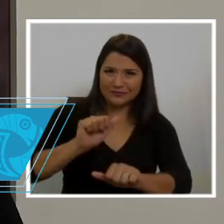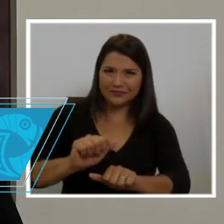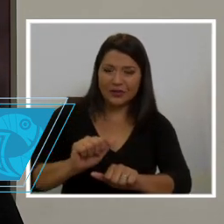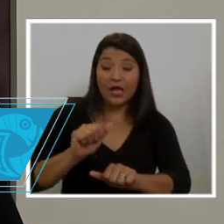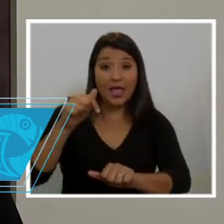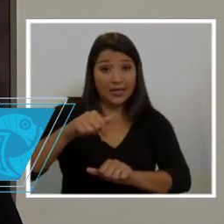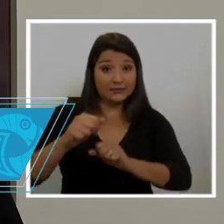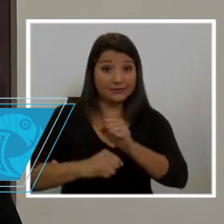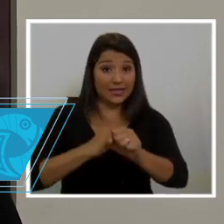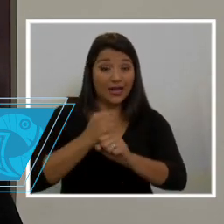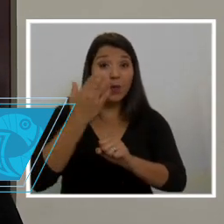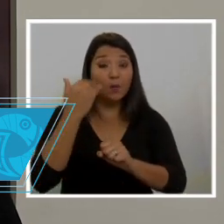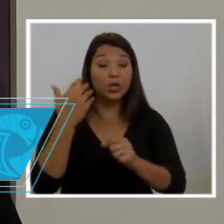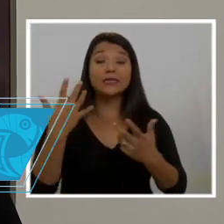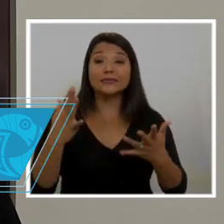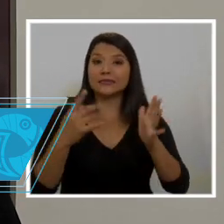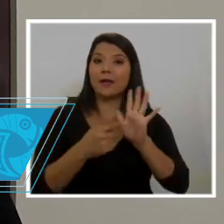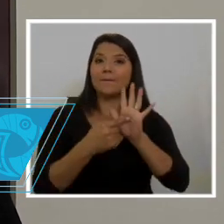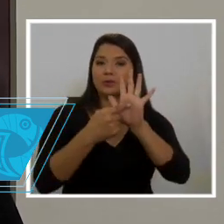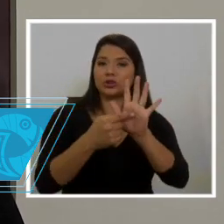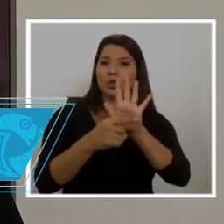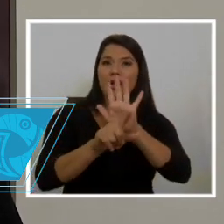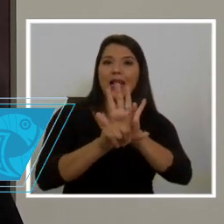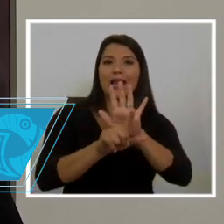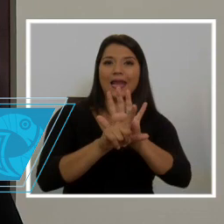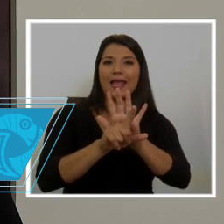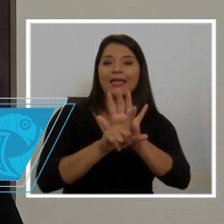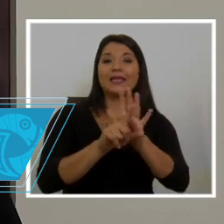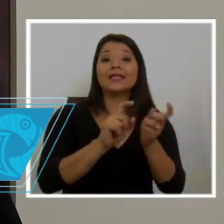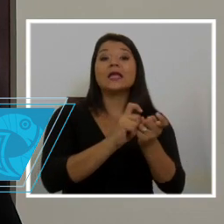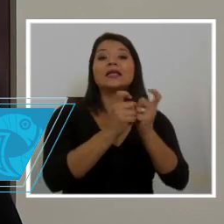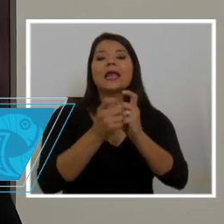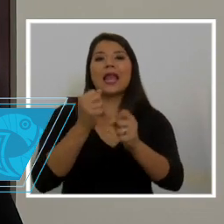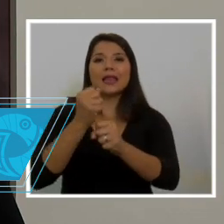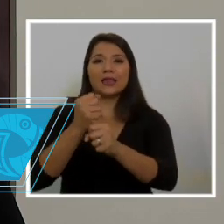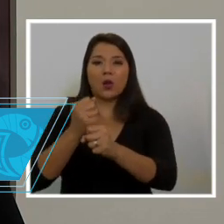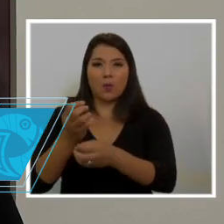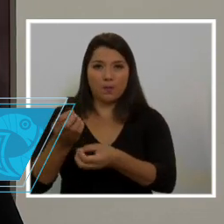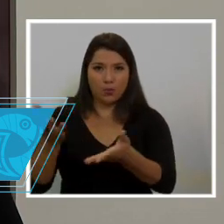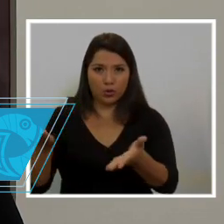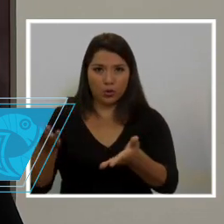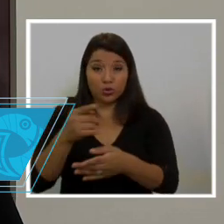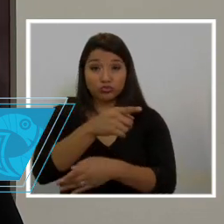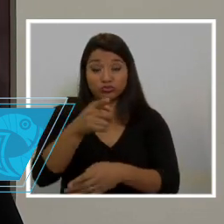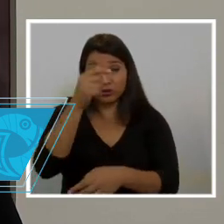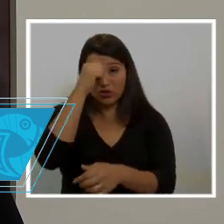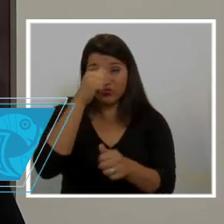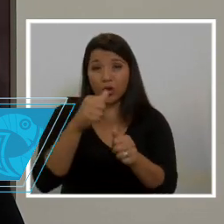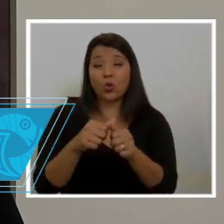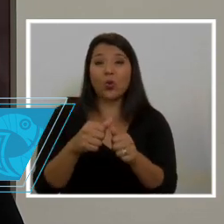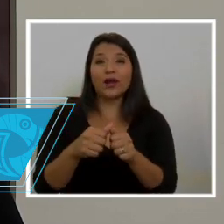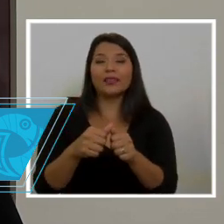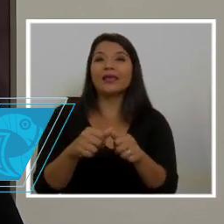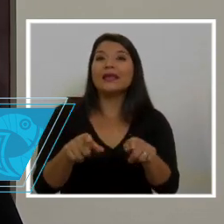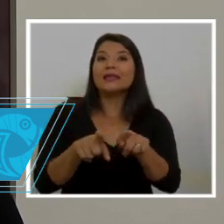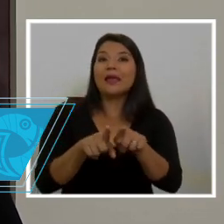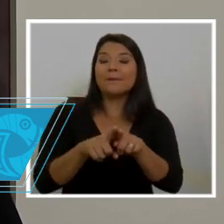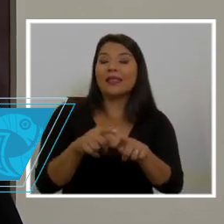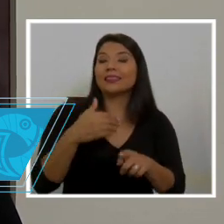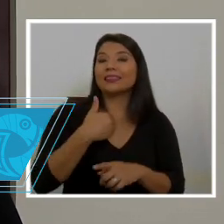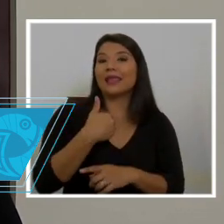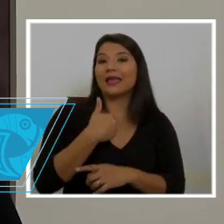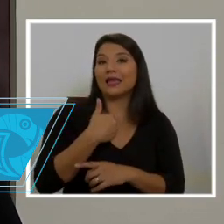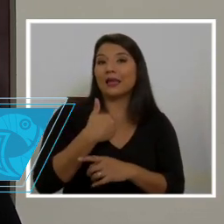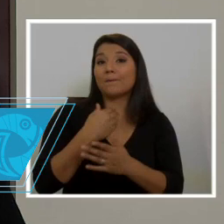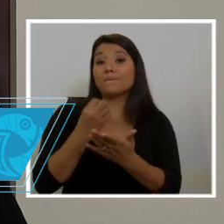solamente porque ya fue presentada la ley de reforma al empleo público, recordemos que hay también iniciativas